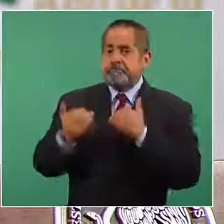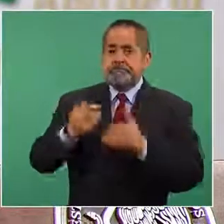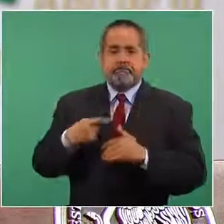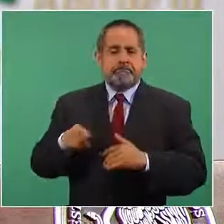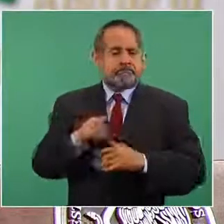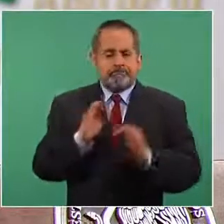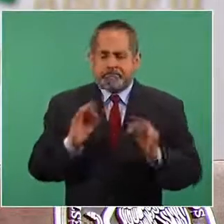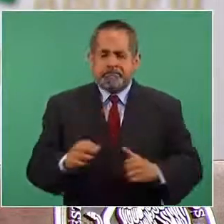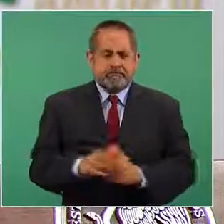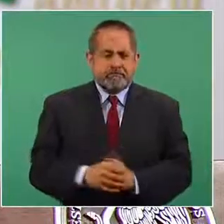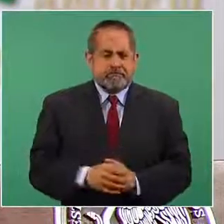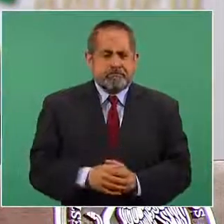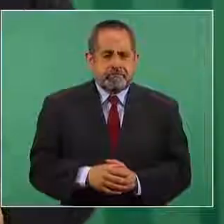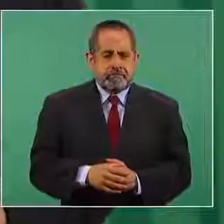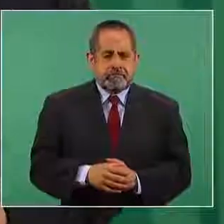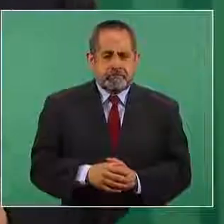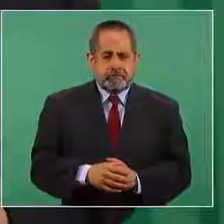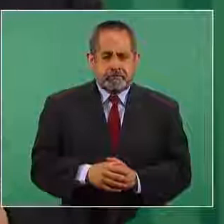No hubo